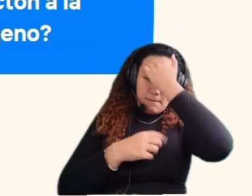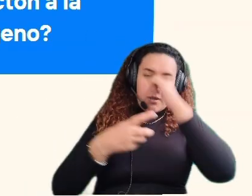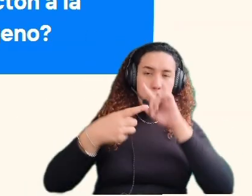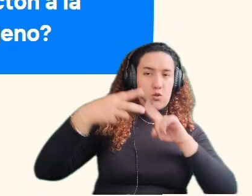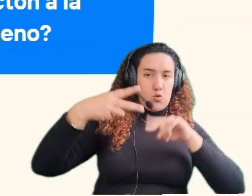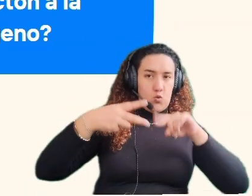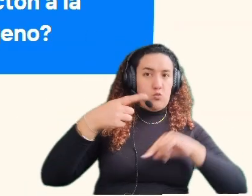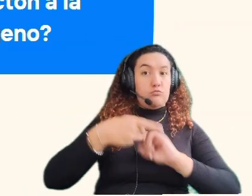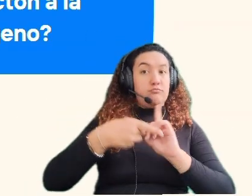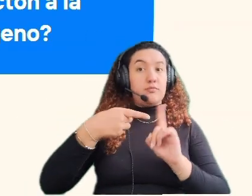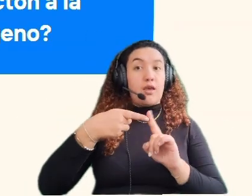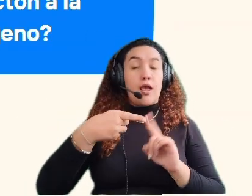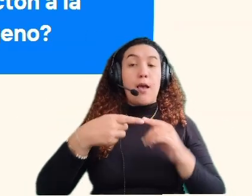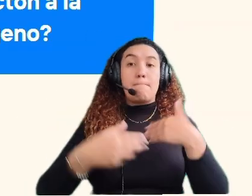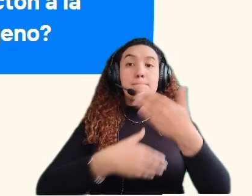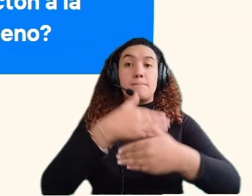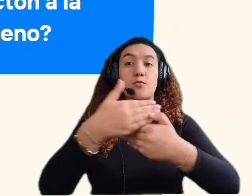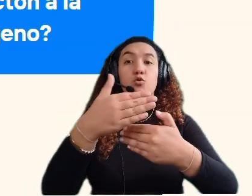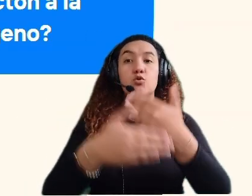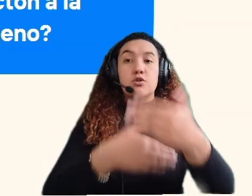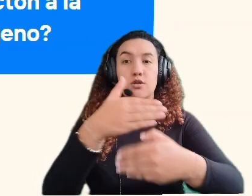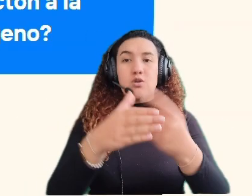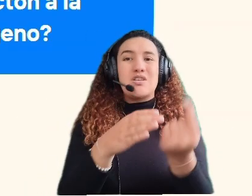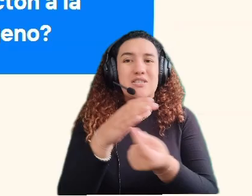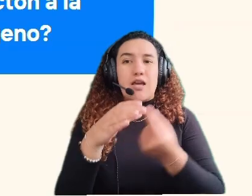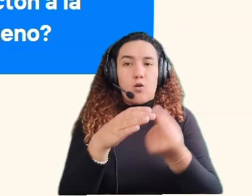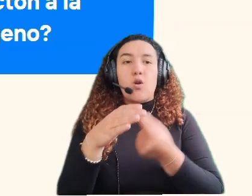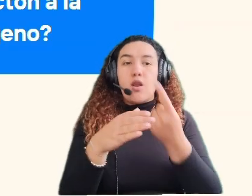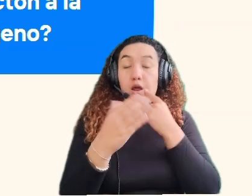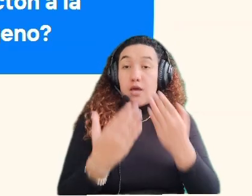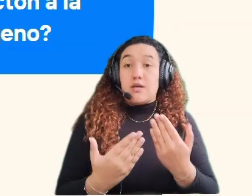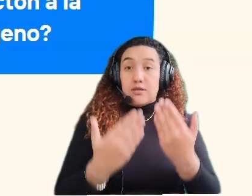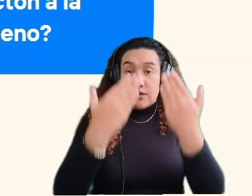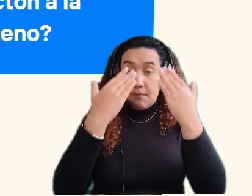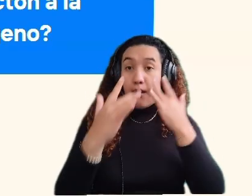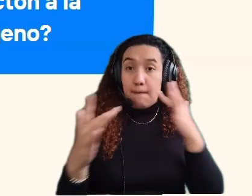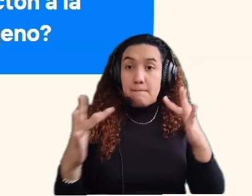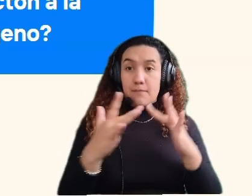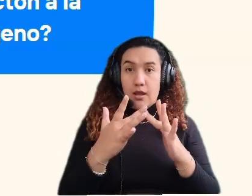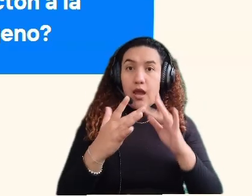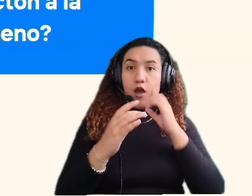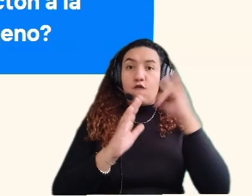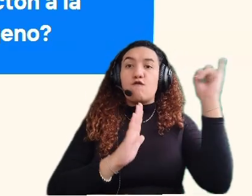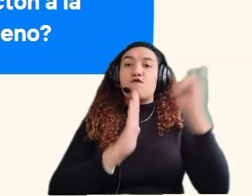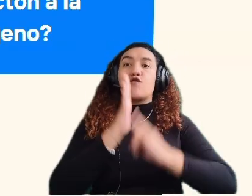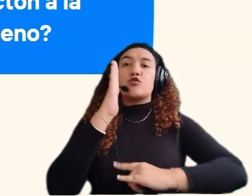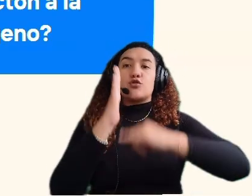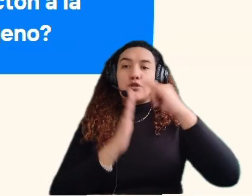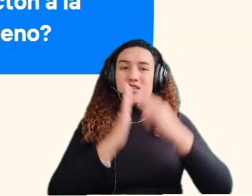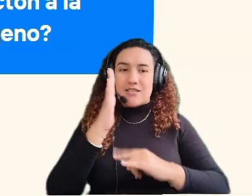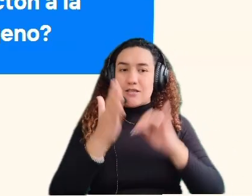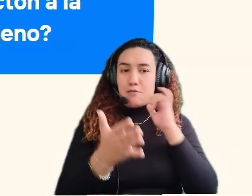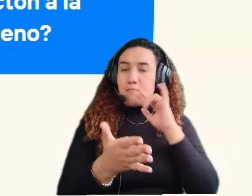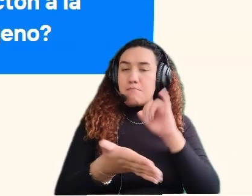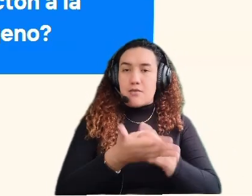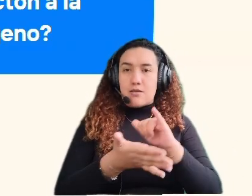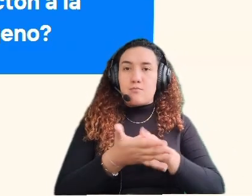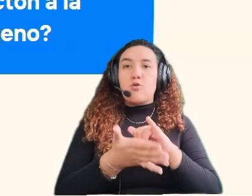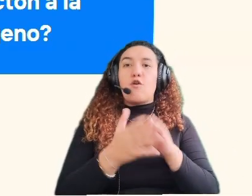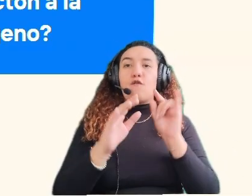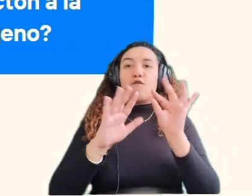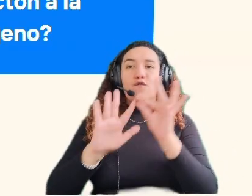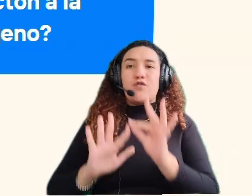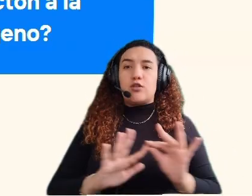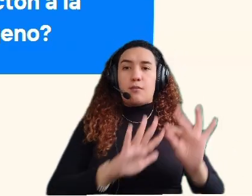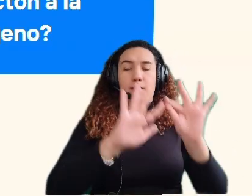esta investigación son que los procesos celulares hacen posible la fotosíntesis en el fitoplancton y cómo contribuyen a la producción